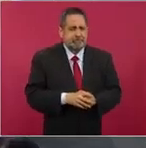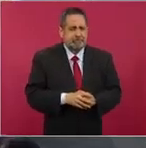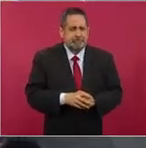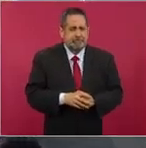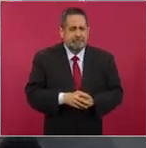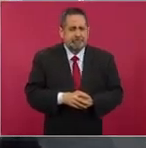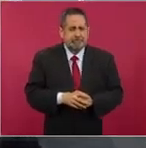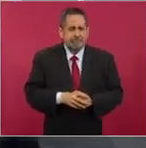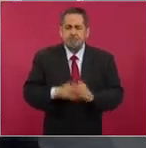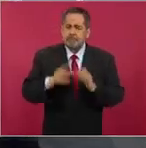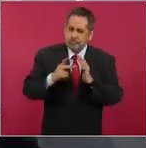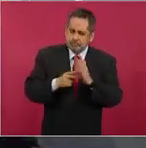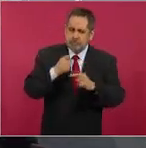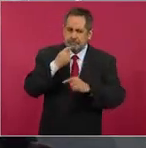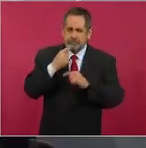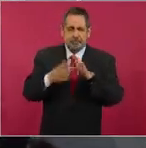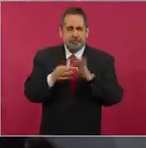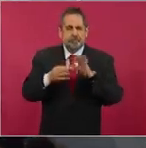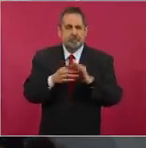lo repito,